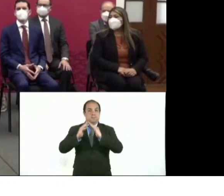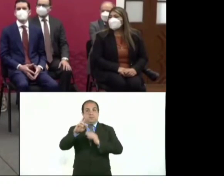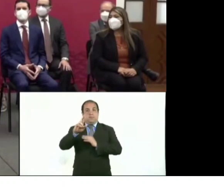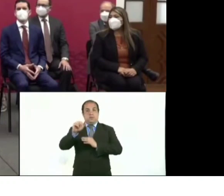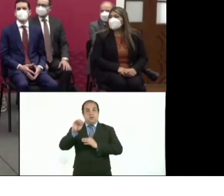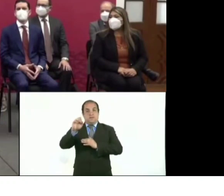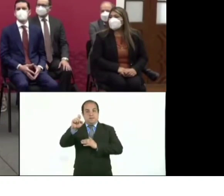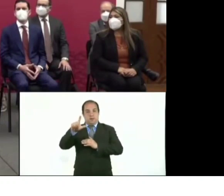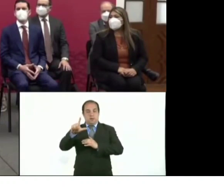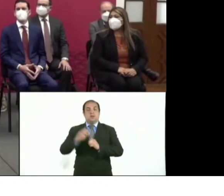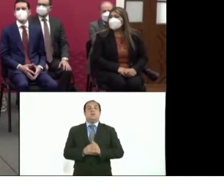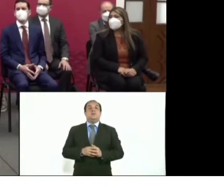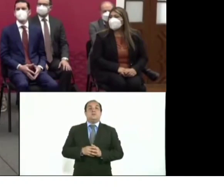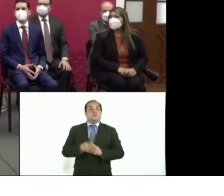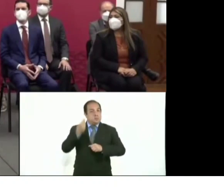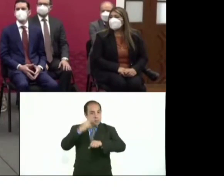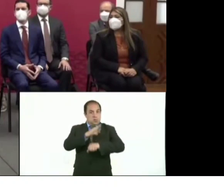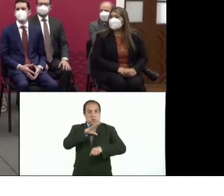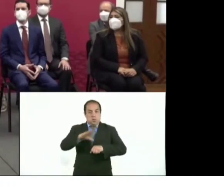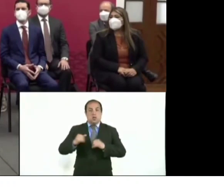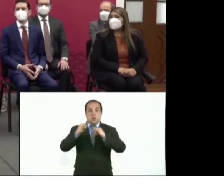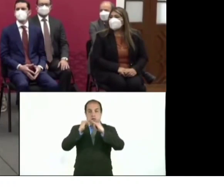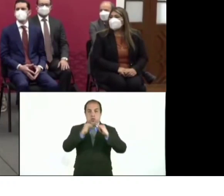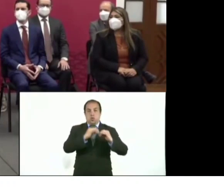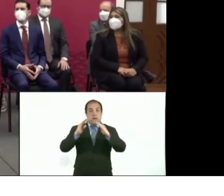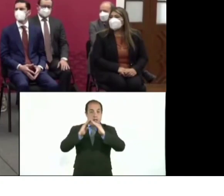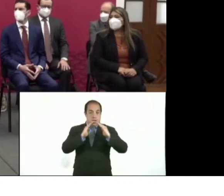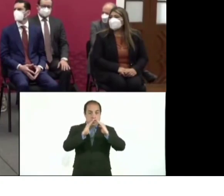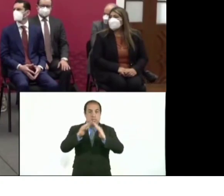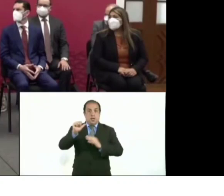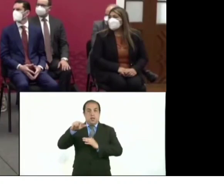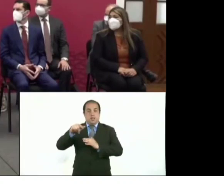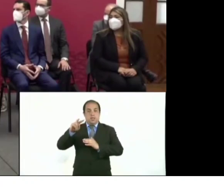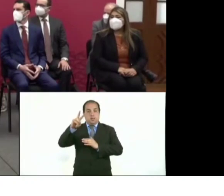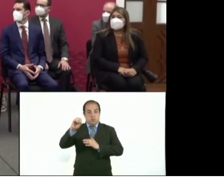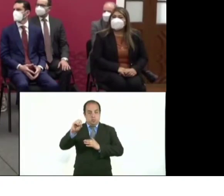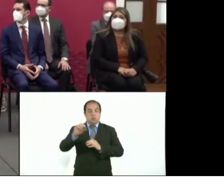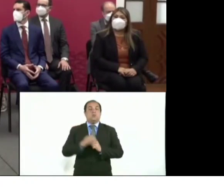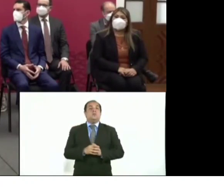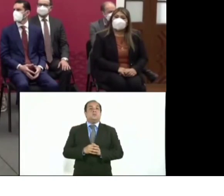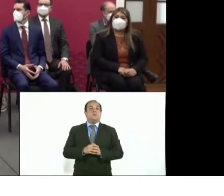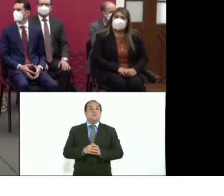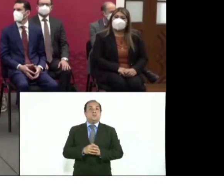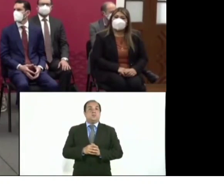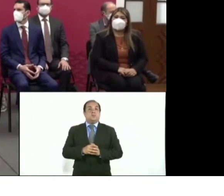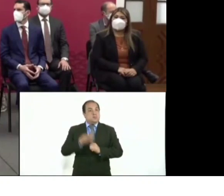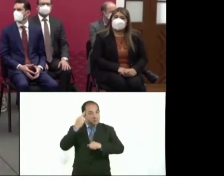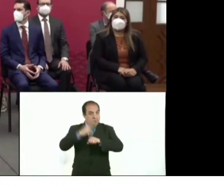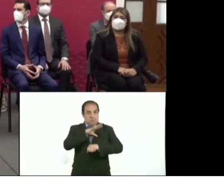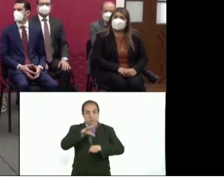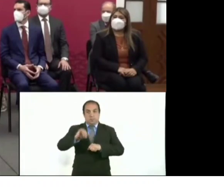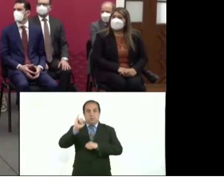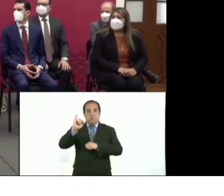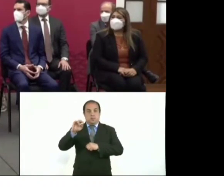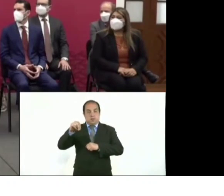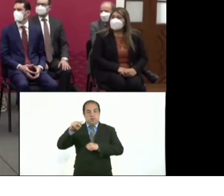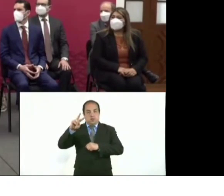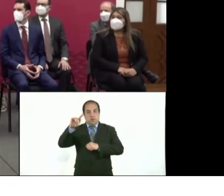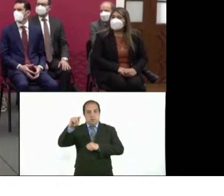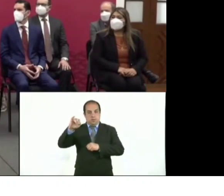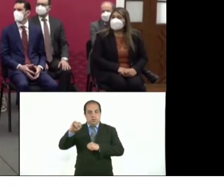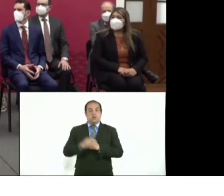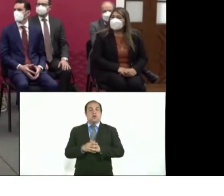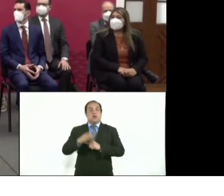Cruz, el director general del Instituto de Vivienda, Anselmo Peña Collazo, el director general del Infonavit, Carlos Martínez